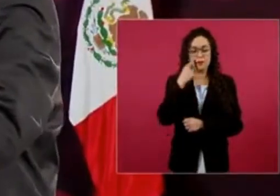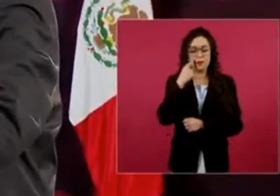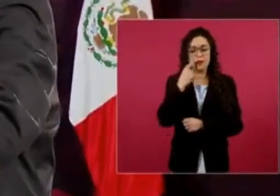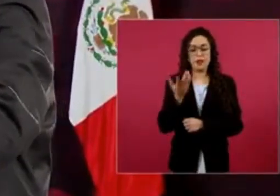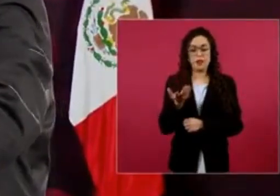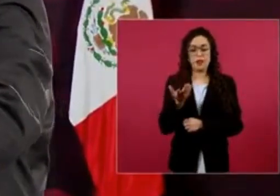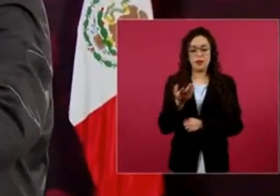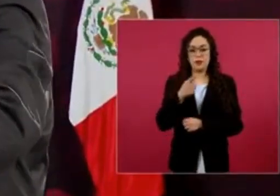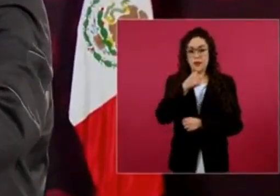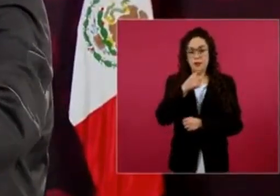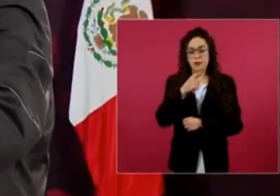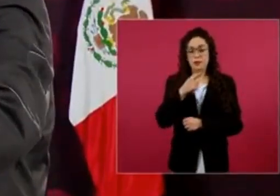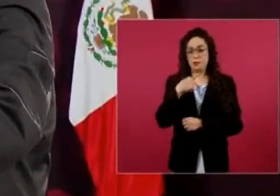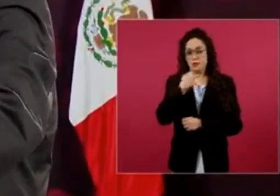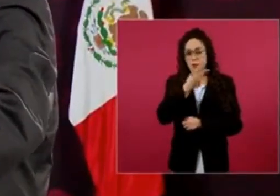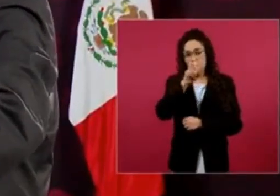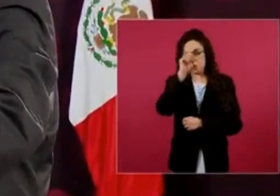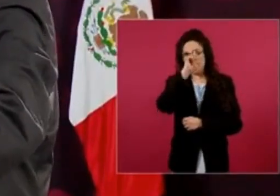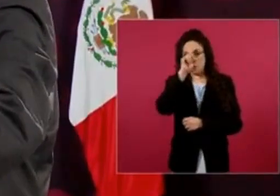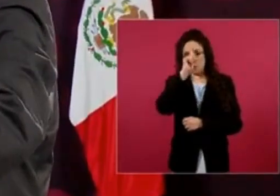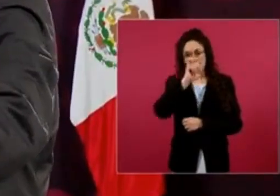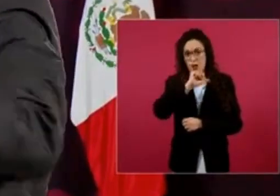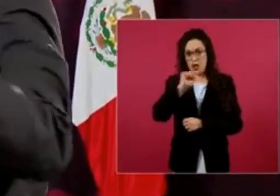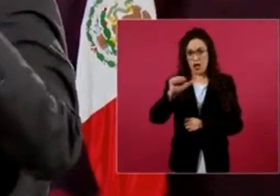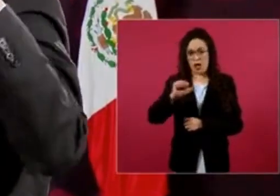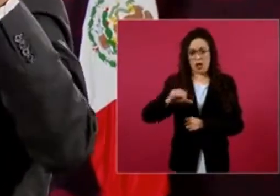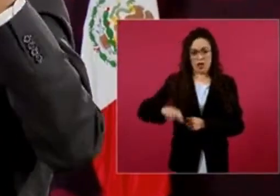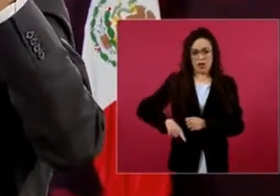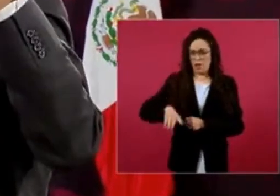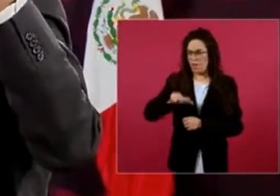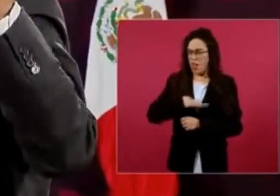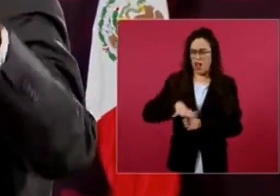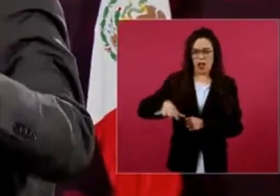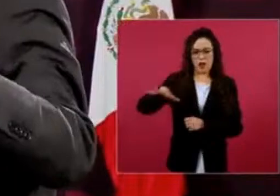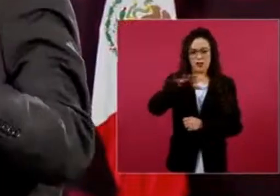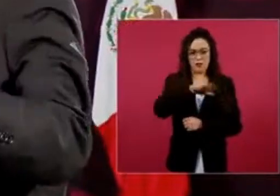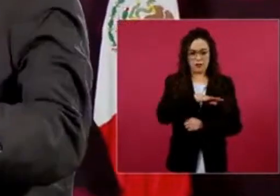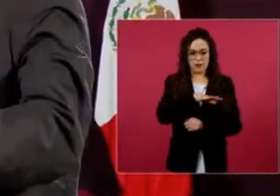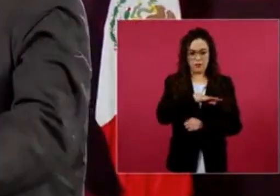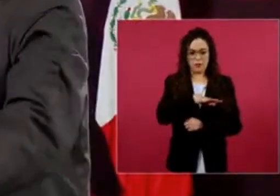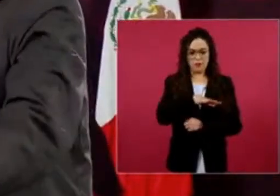piensen en aumentar impuestos, porque cuando hablan de reforma fiscal